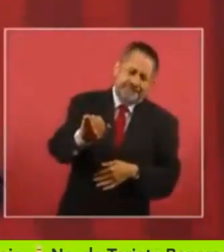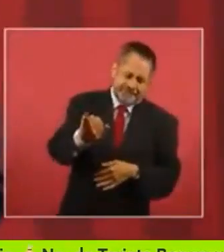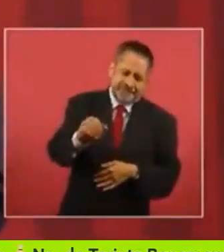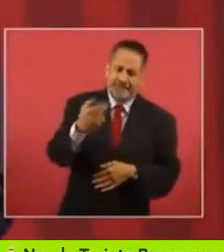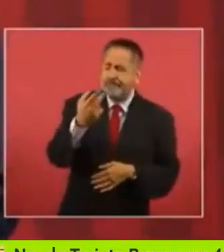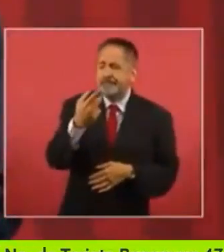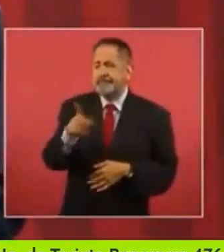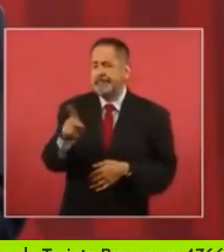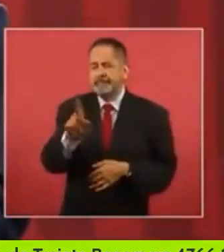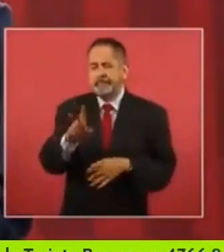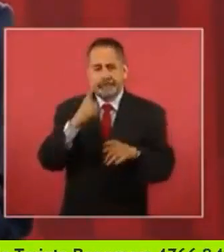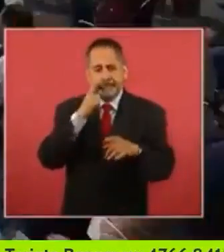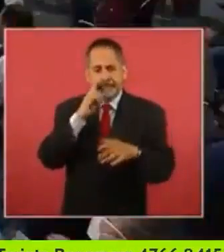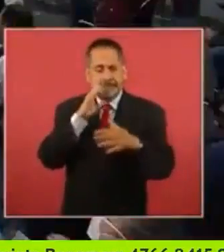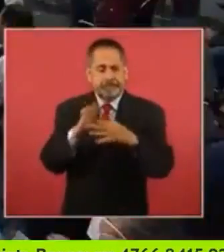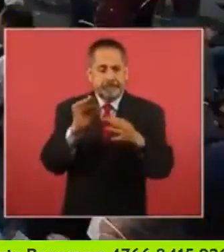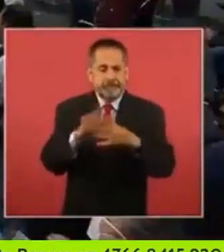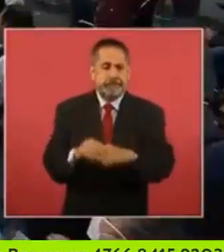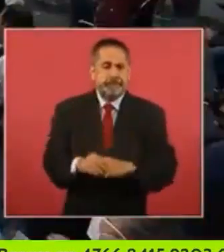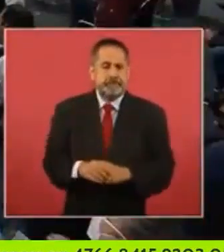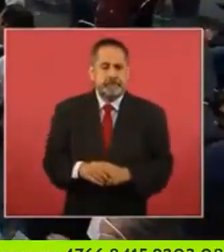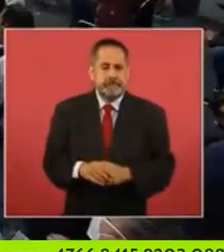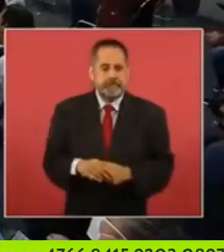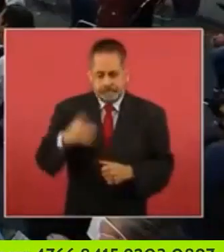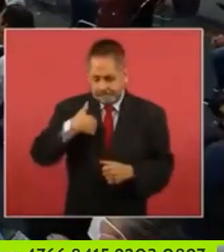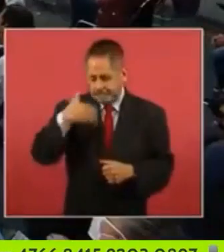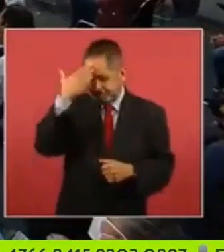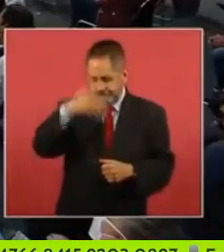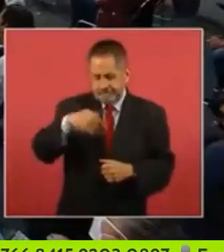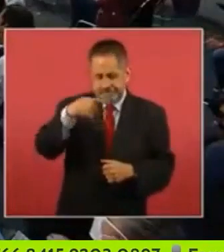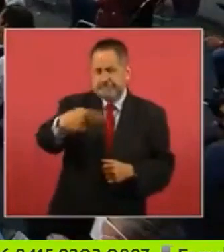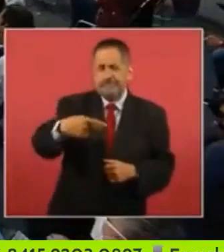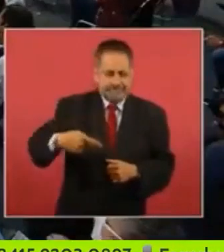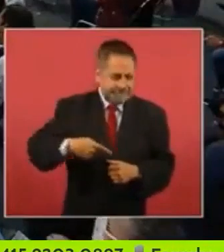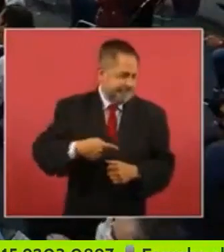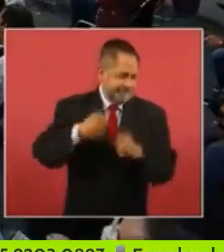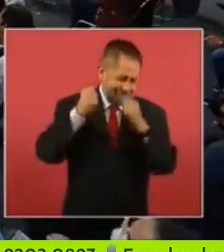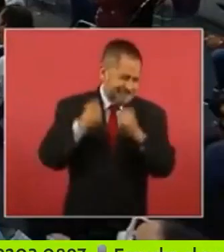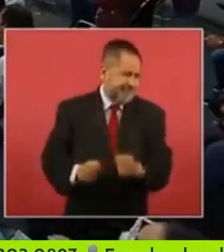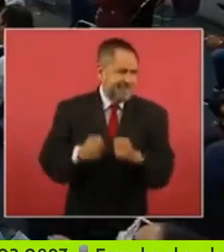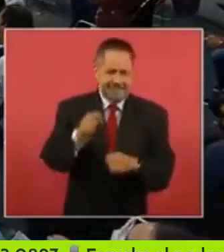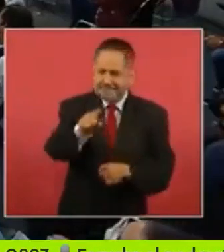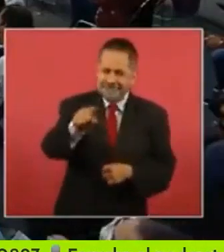mil como sabía que me iban a preguntar su razón